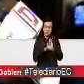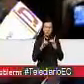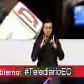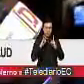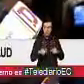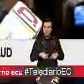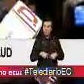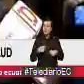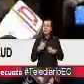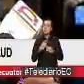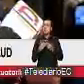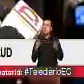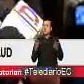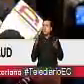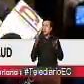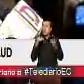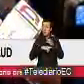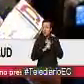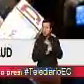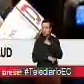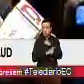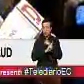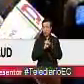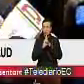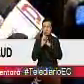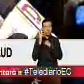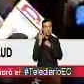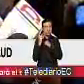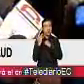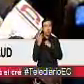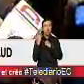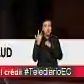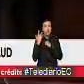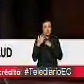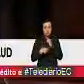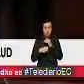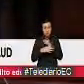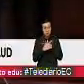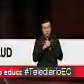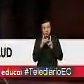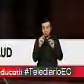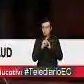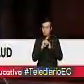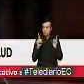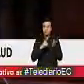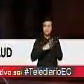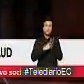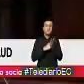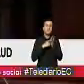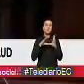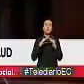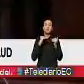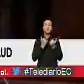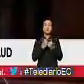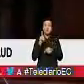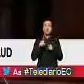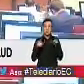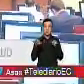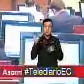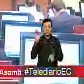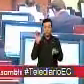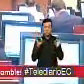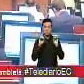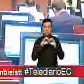en ningún momento ni penaliza ni despenaliza el aborto. Durante esta sesión se recibió en Comisión General a varios